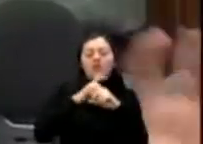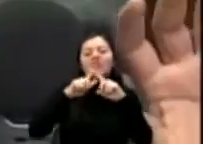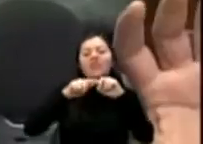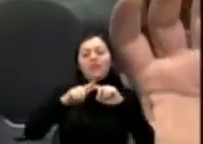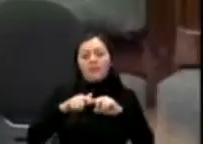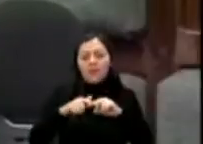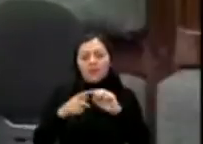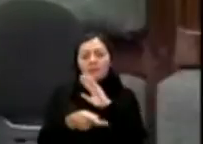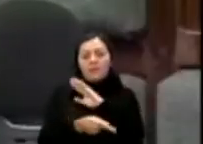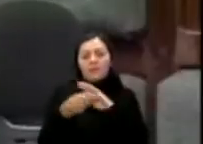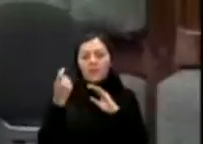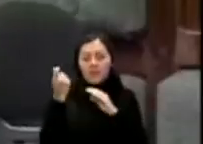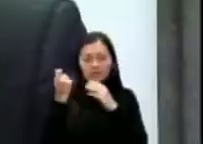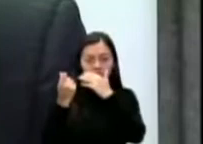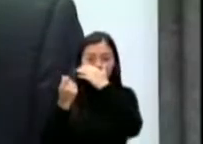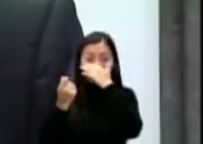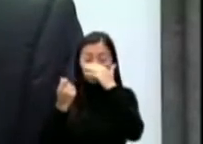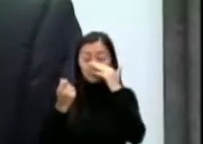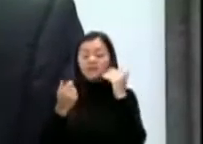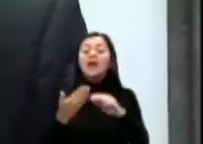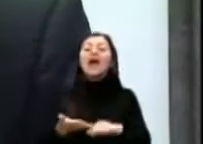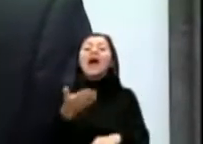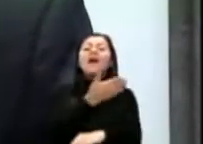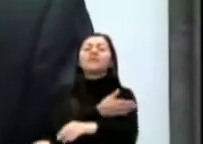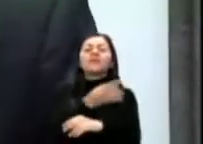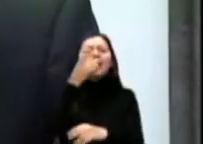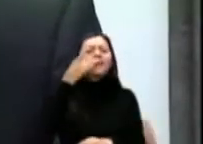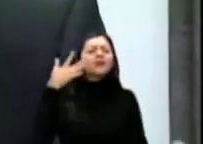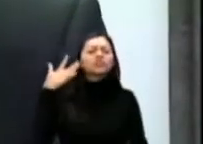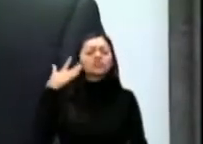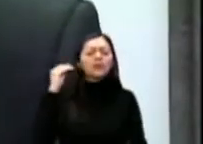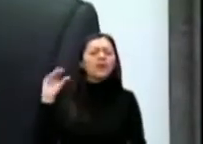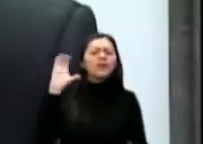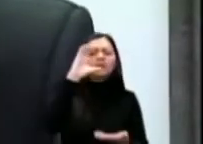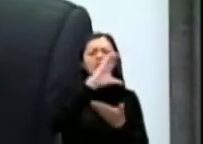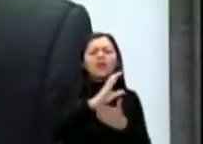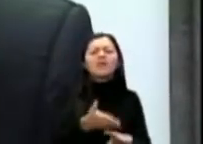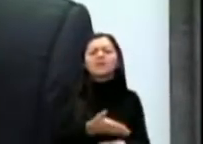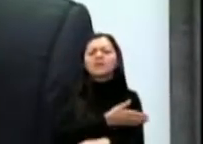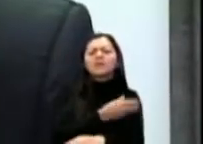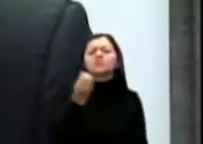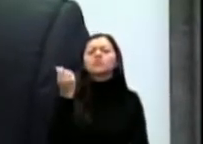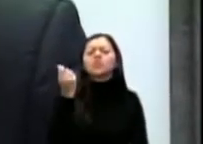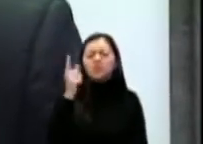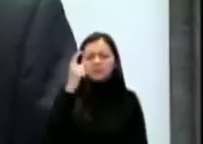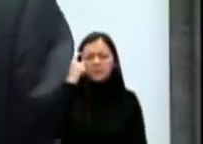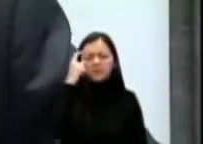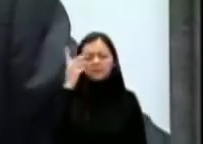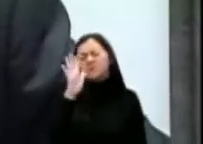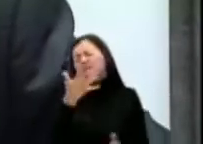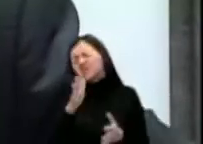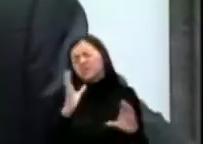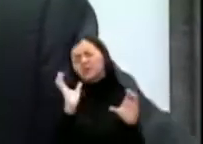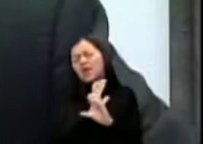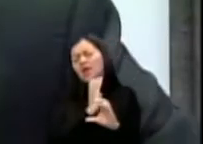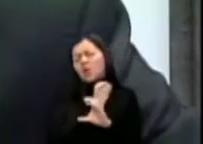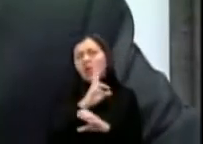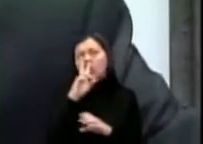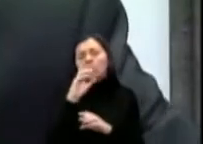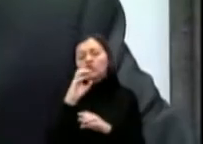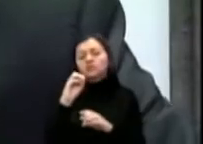elementos cuánto se entregaba antes a la amazonía en obra pública usted calculé del año 2000 del año